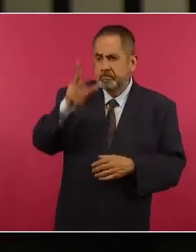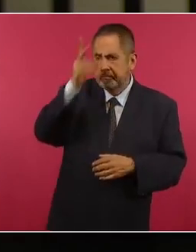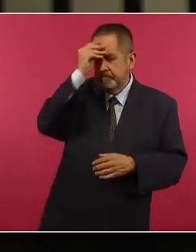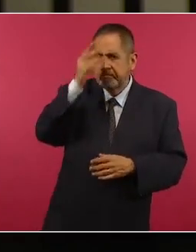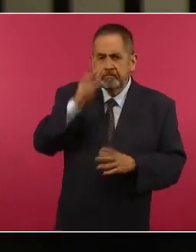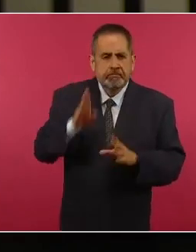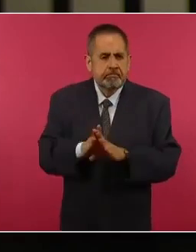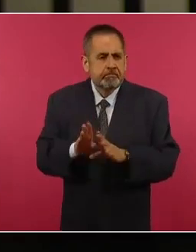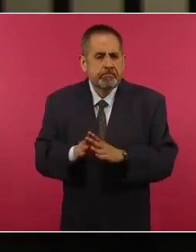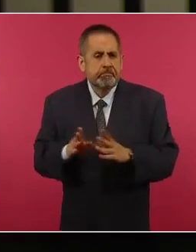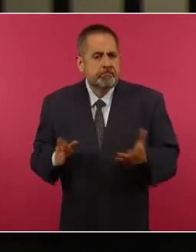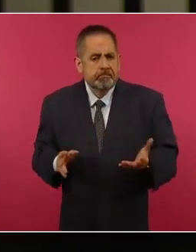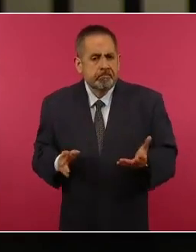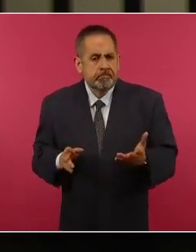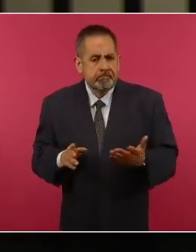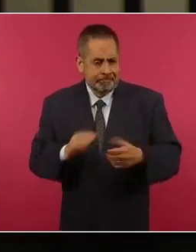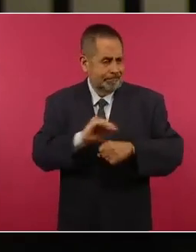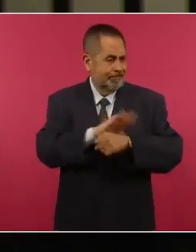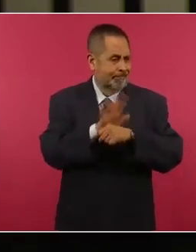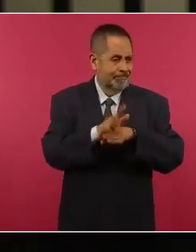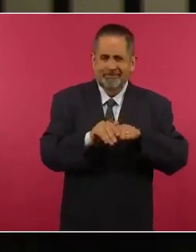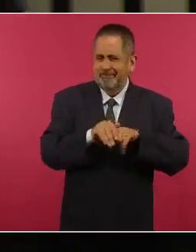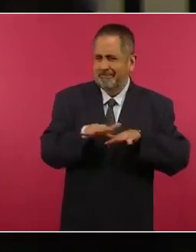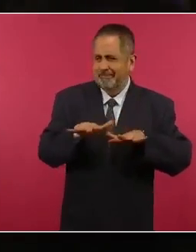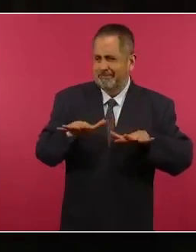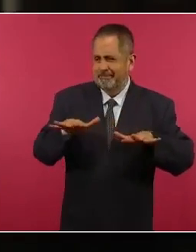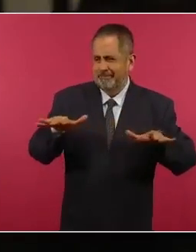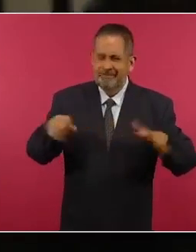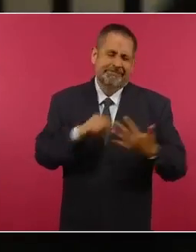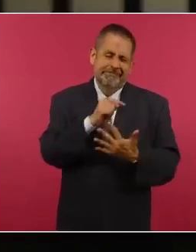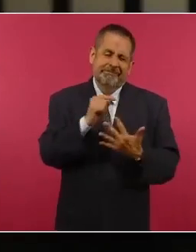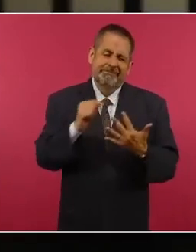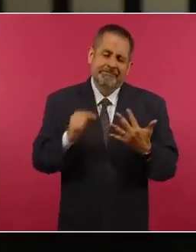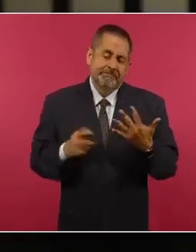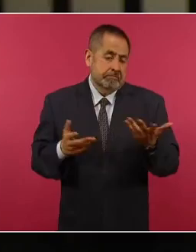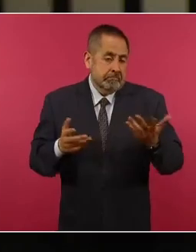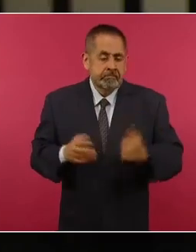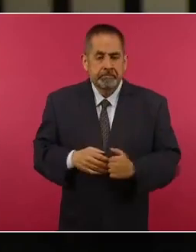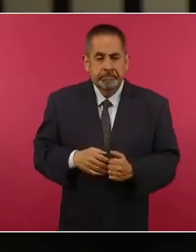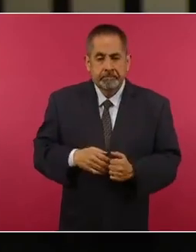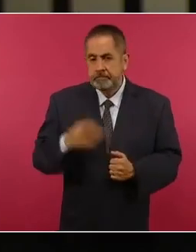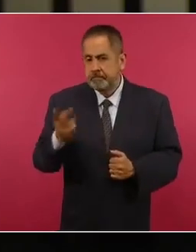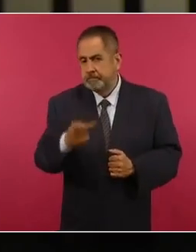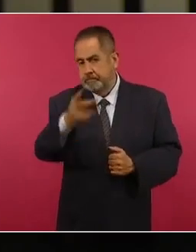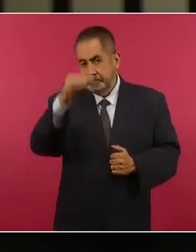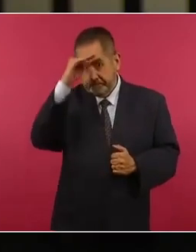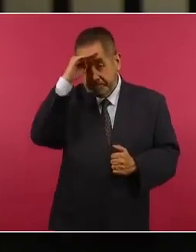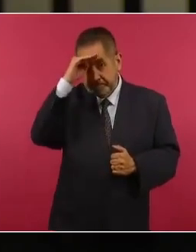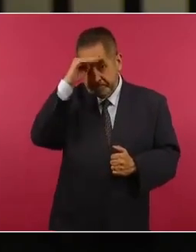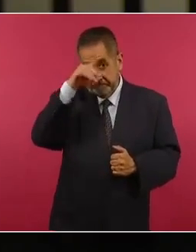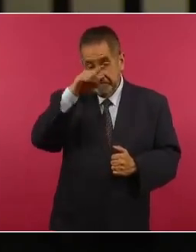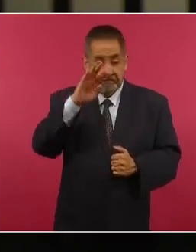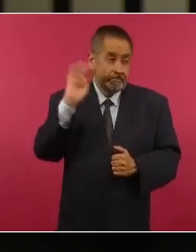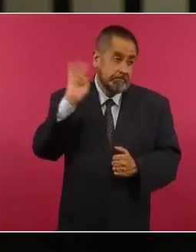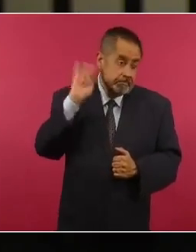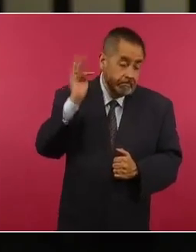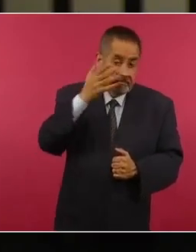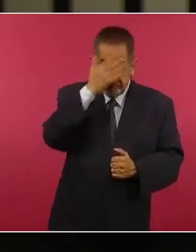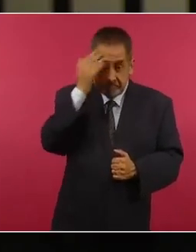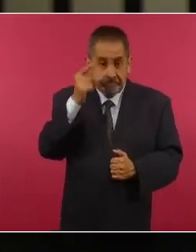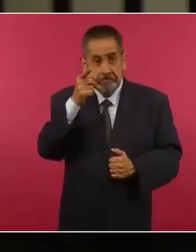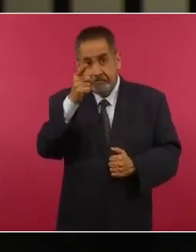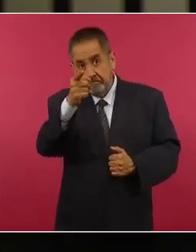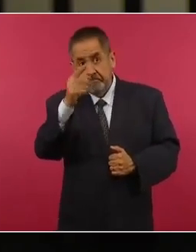todo este proceso de la pandemia? Y no sé si en algún momento ya se ha llegado a pensar